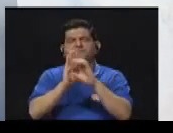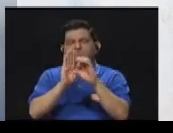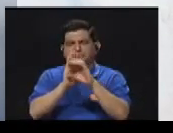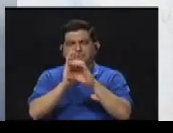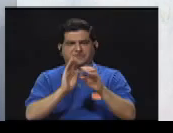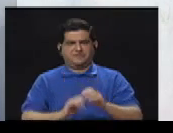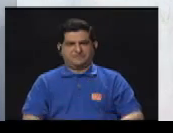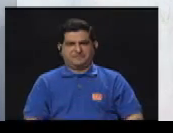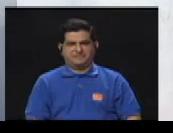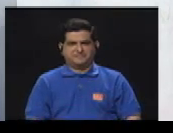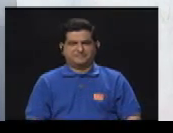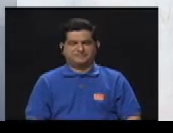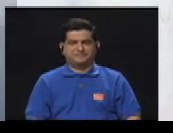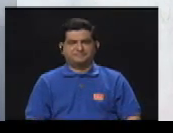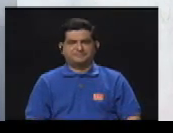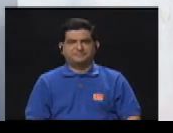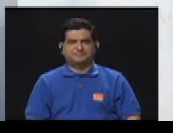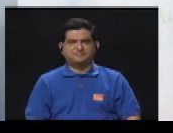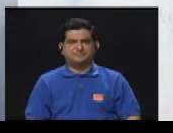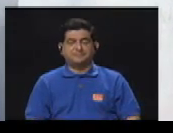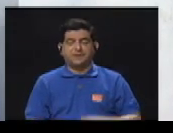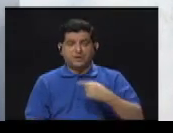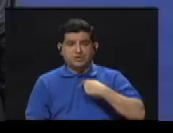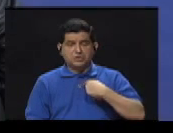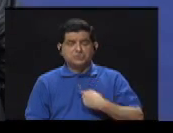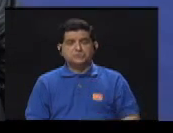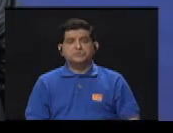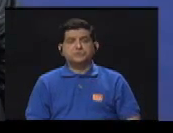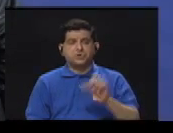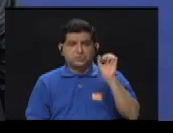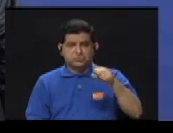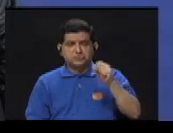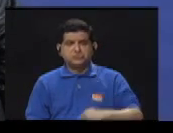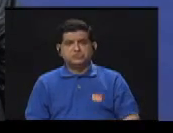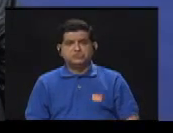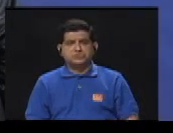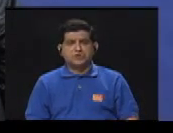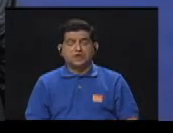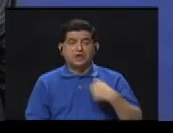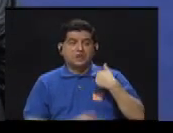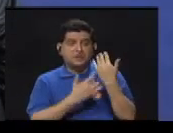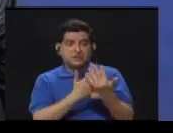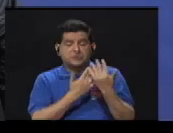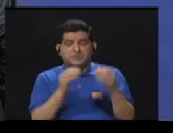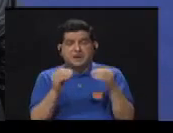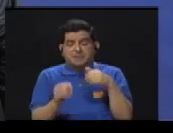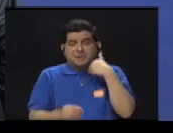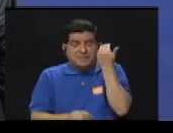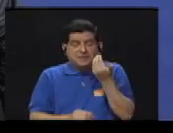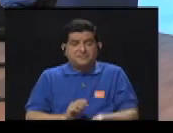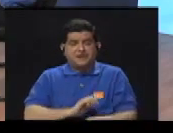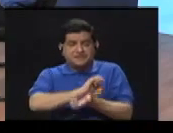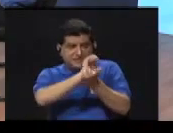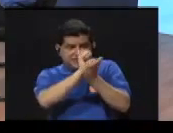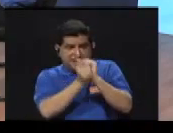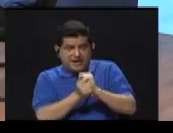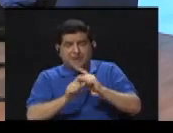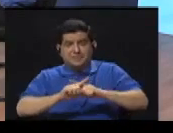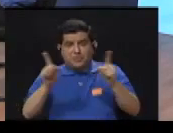foto. Entonces, sí, digamos, me encontré con un panorama que yo esperaba, digamos, que fuera un poco más fácil la